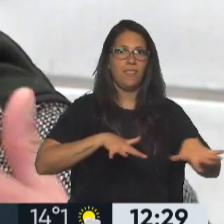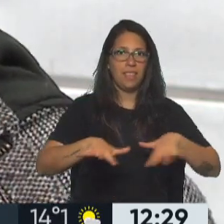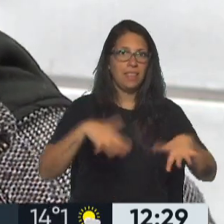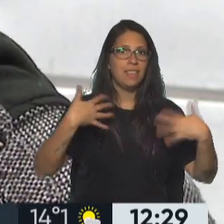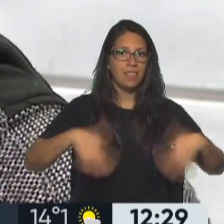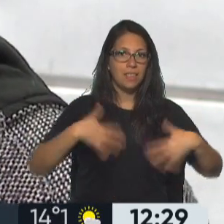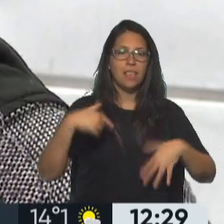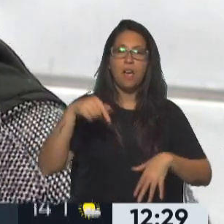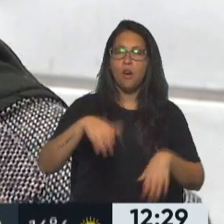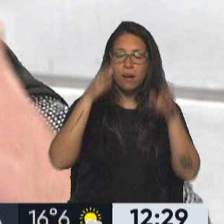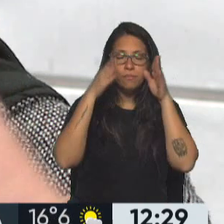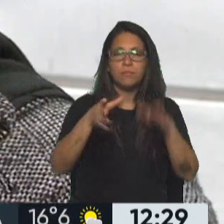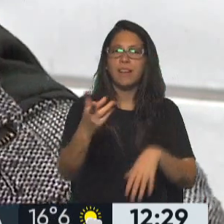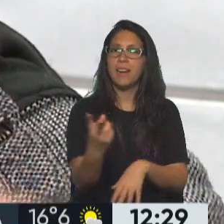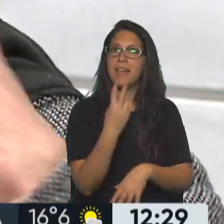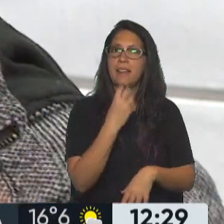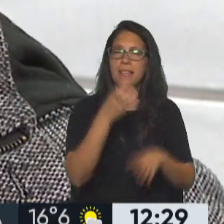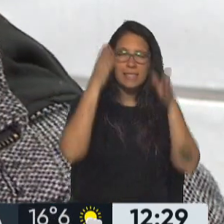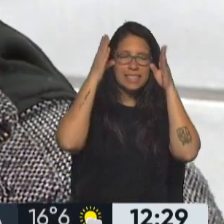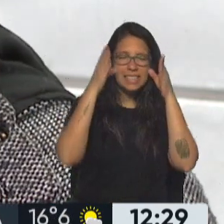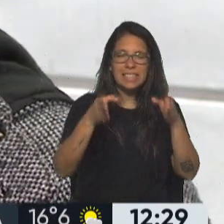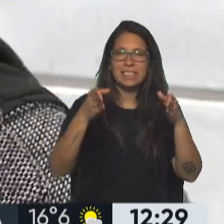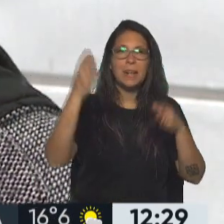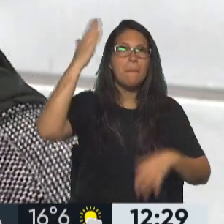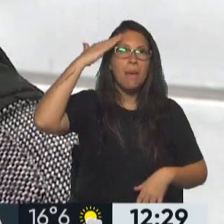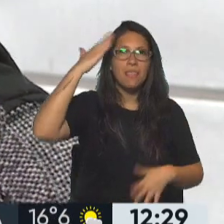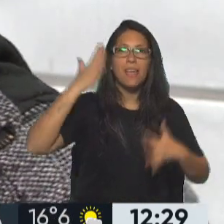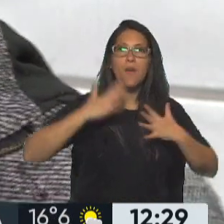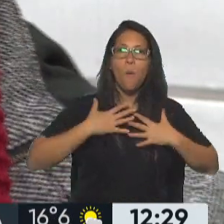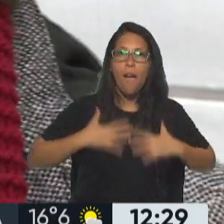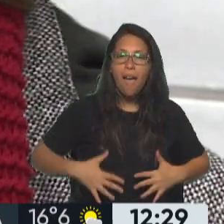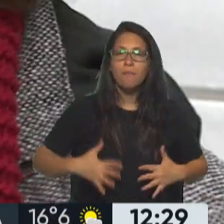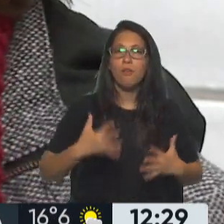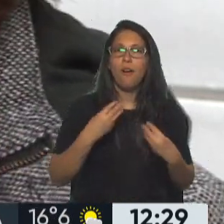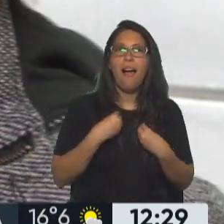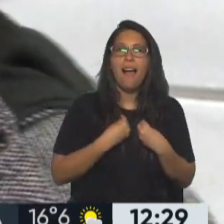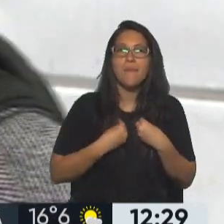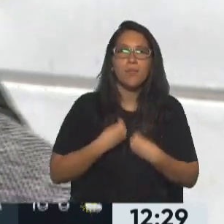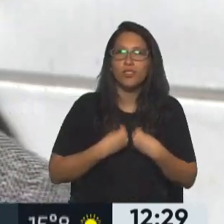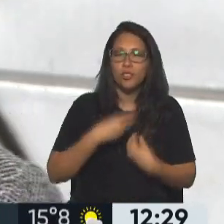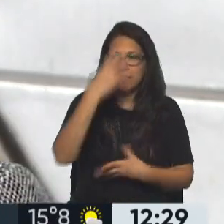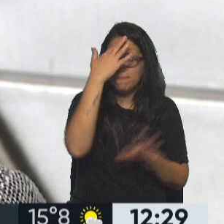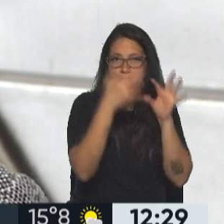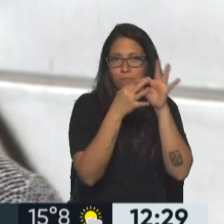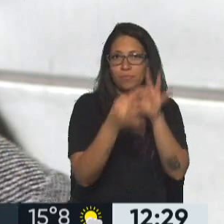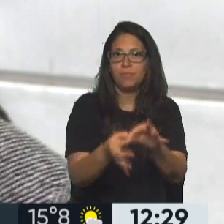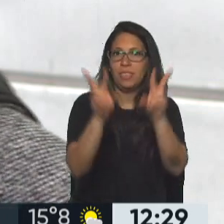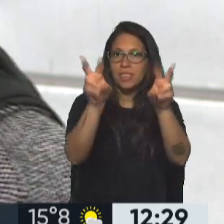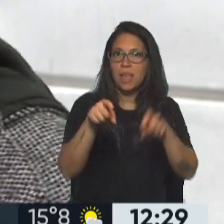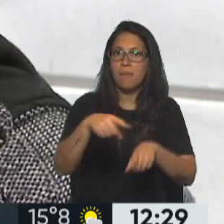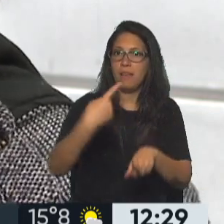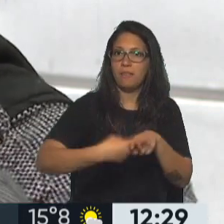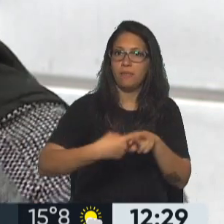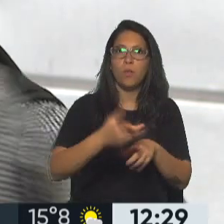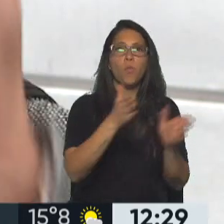ahora poniendo toda la energía mental, física, emocional en La Tangente, que es un show que venimos trabajando hace mucho con